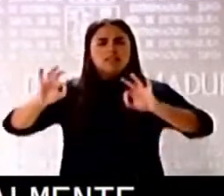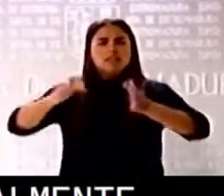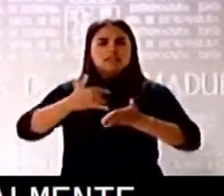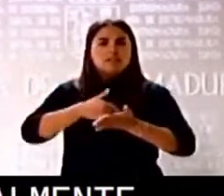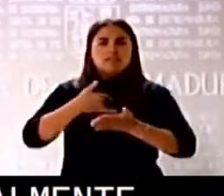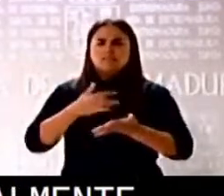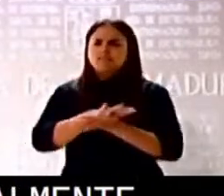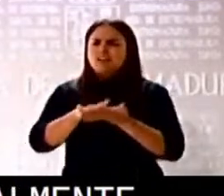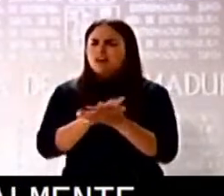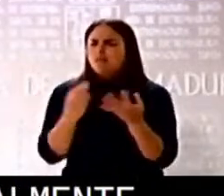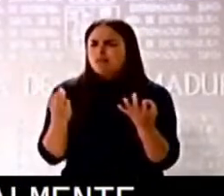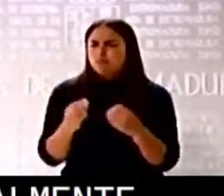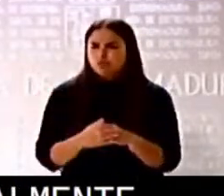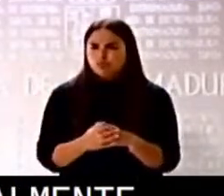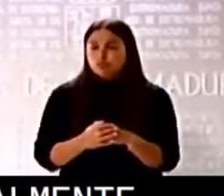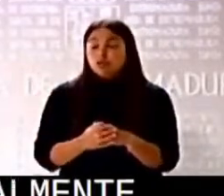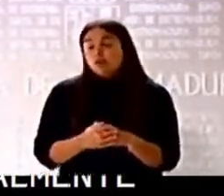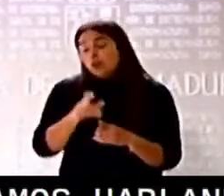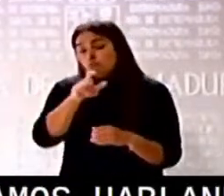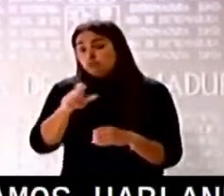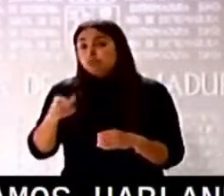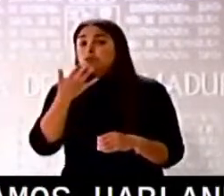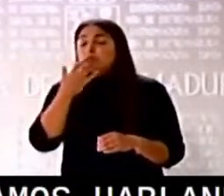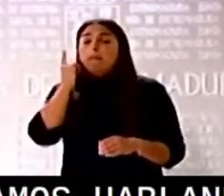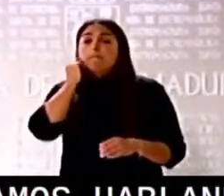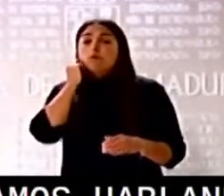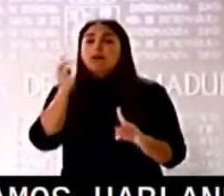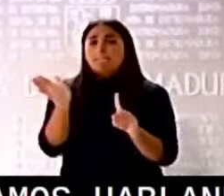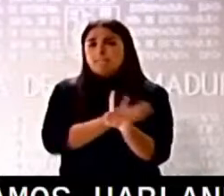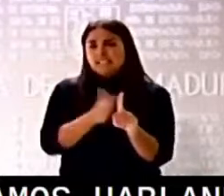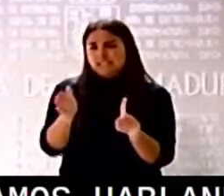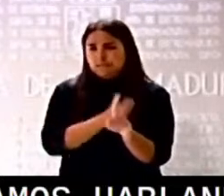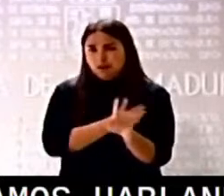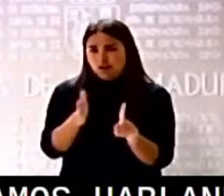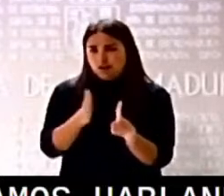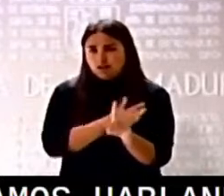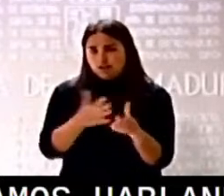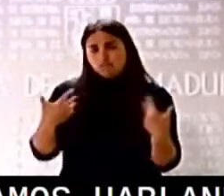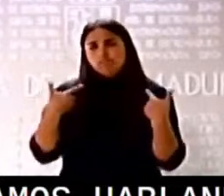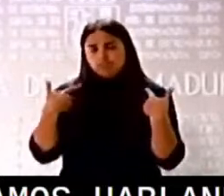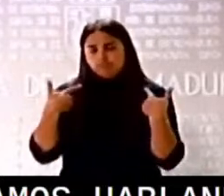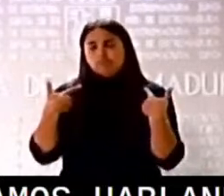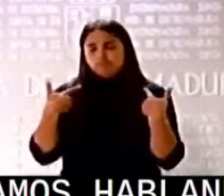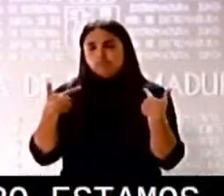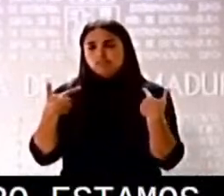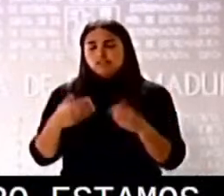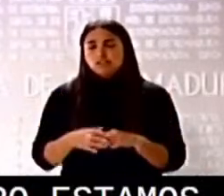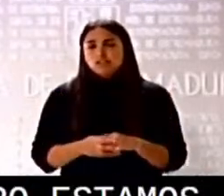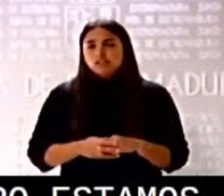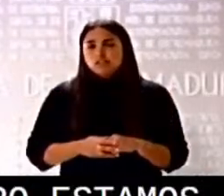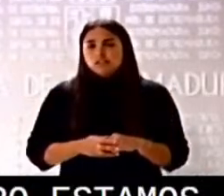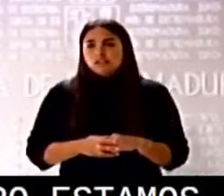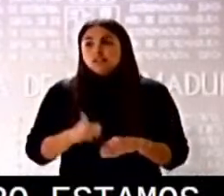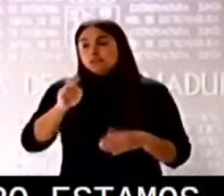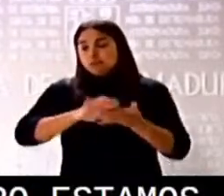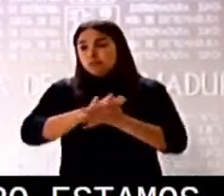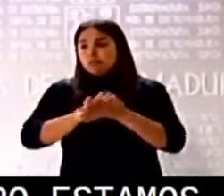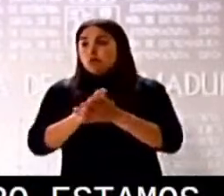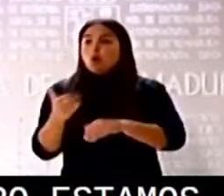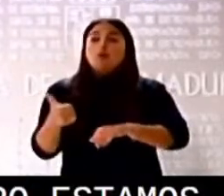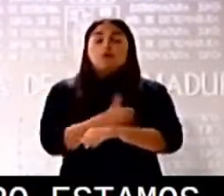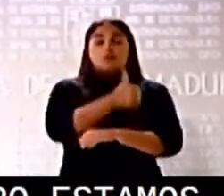estamos hablando? Estamos hablando de mujeres víctimas de violencia de género, estamos hablando de